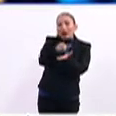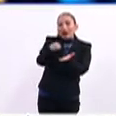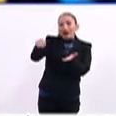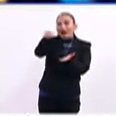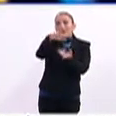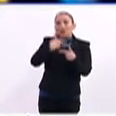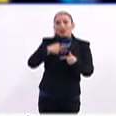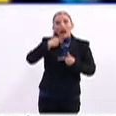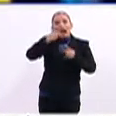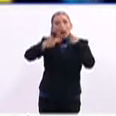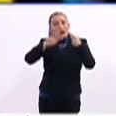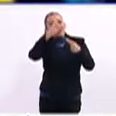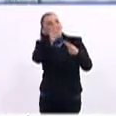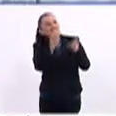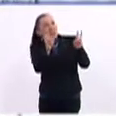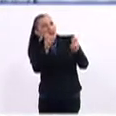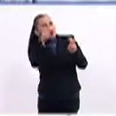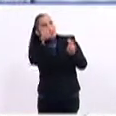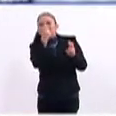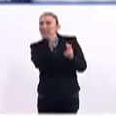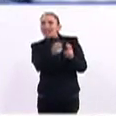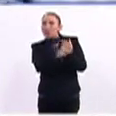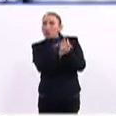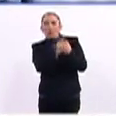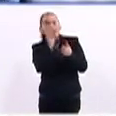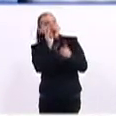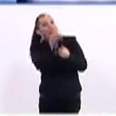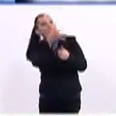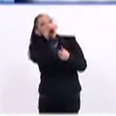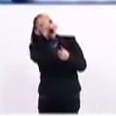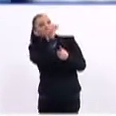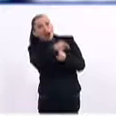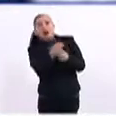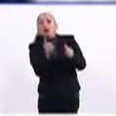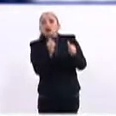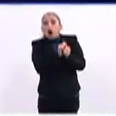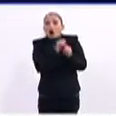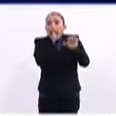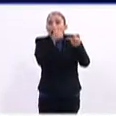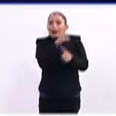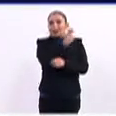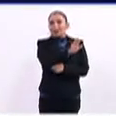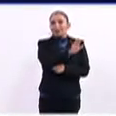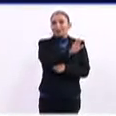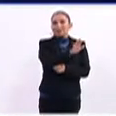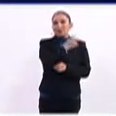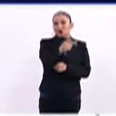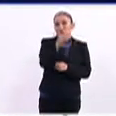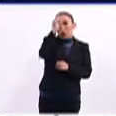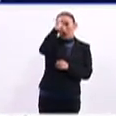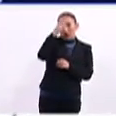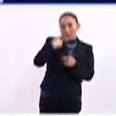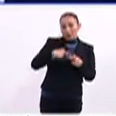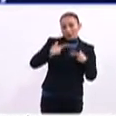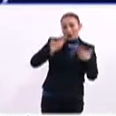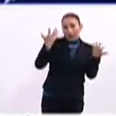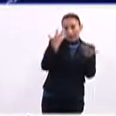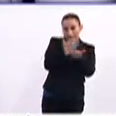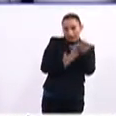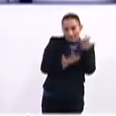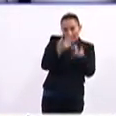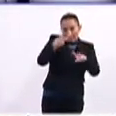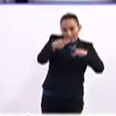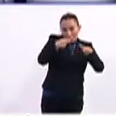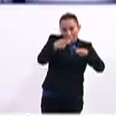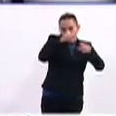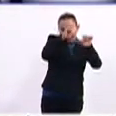y desafíos y problemáticas desde su punto de vista, que es desde el punto de vista del arte, donde